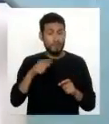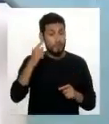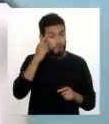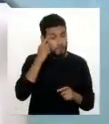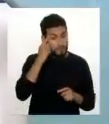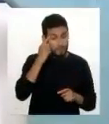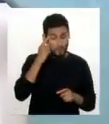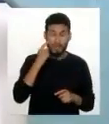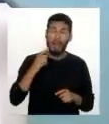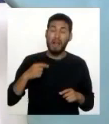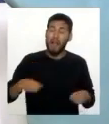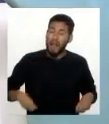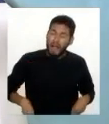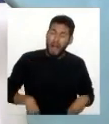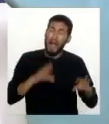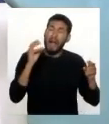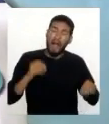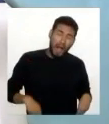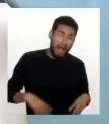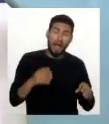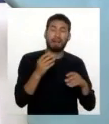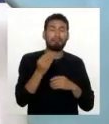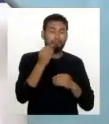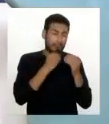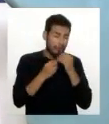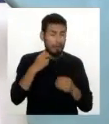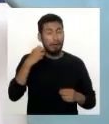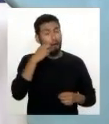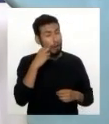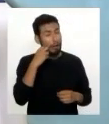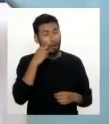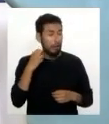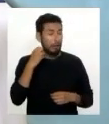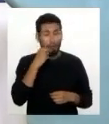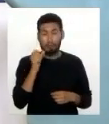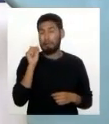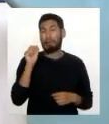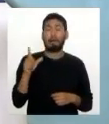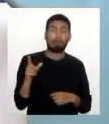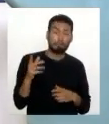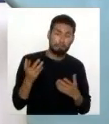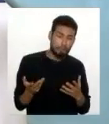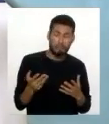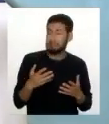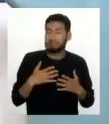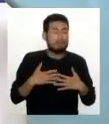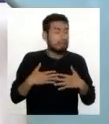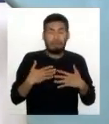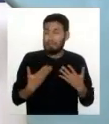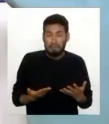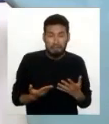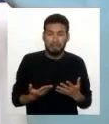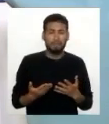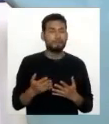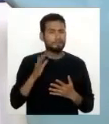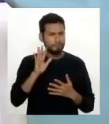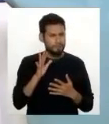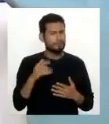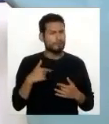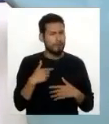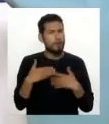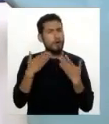de que deben gastar grandes cantidades, sobre todo en carne, que obviamente quizás no todos pueden acceder, tenemos